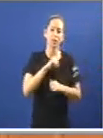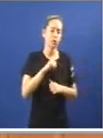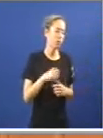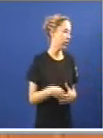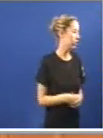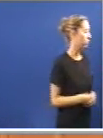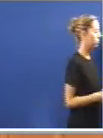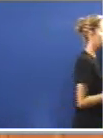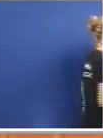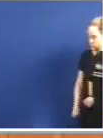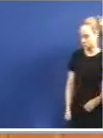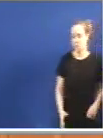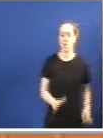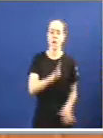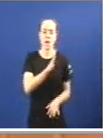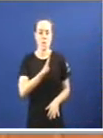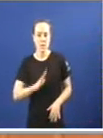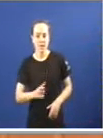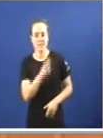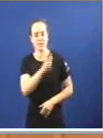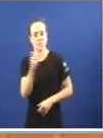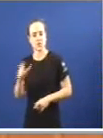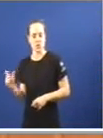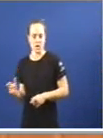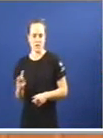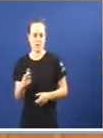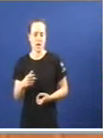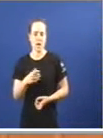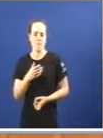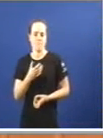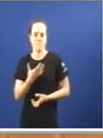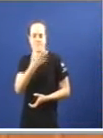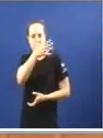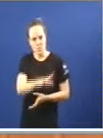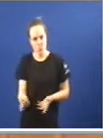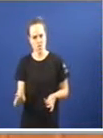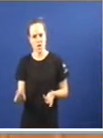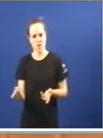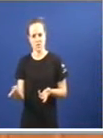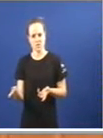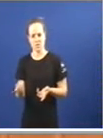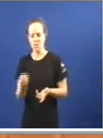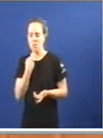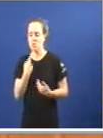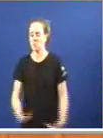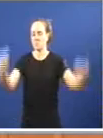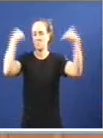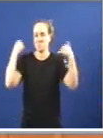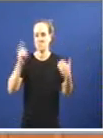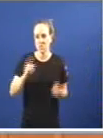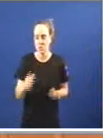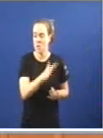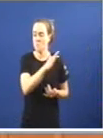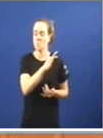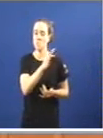mientras tanto imputadas imputados con cuentas que no encargan y mentres ustedes colocan